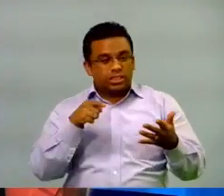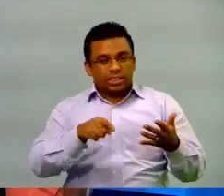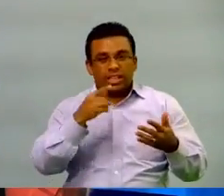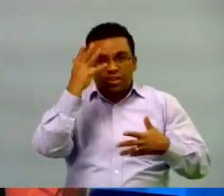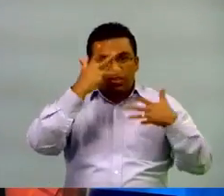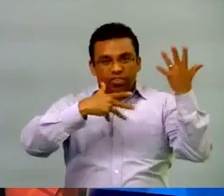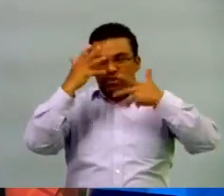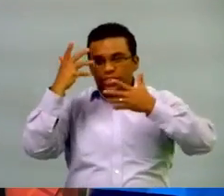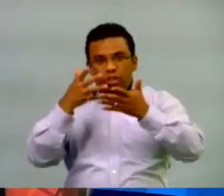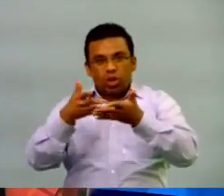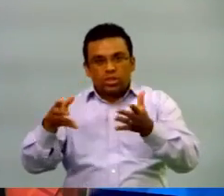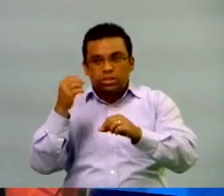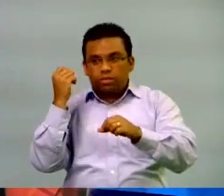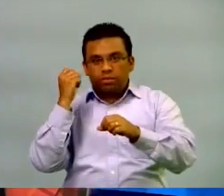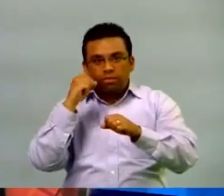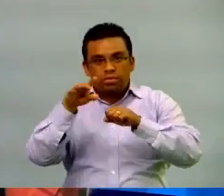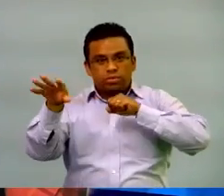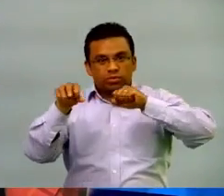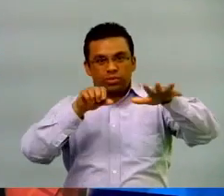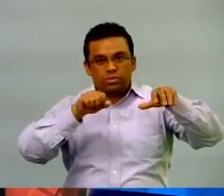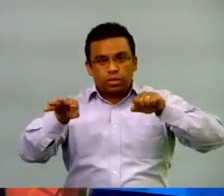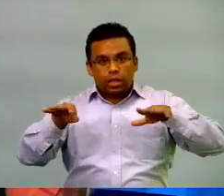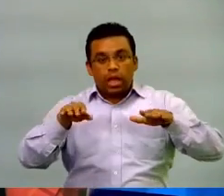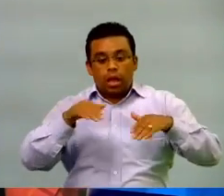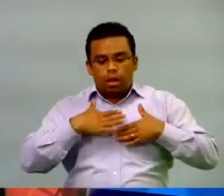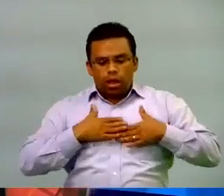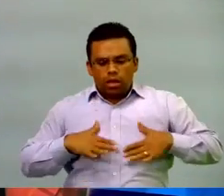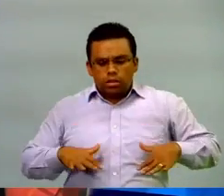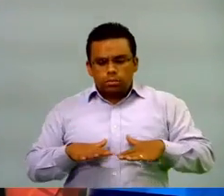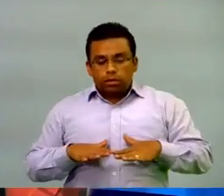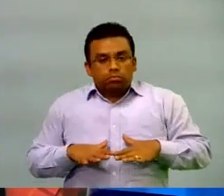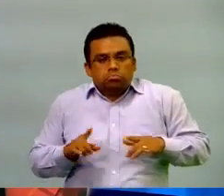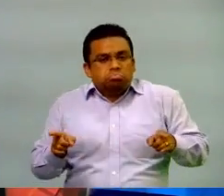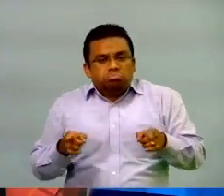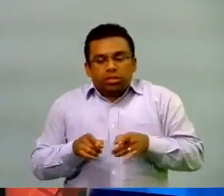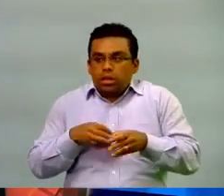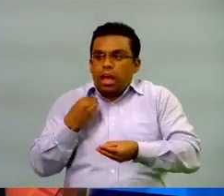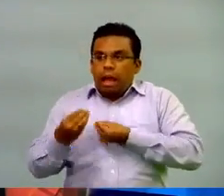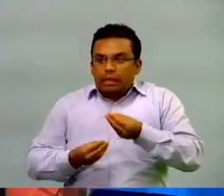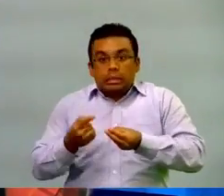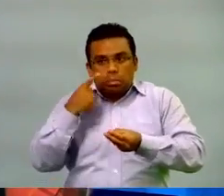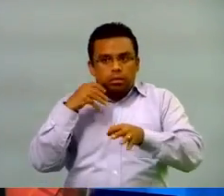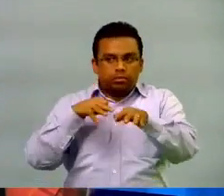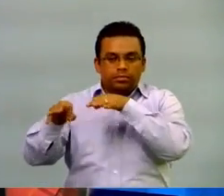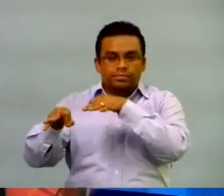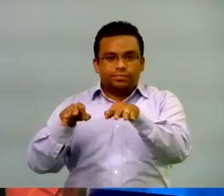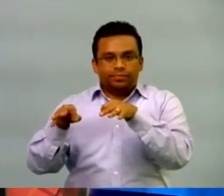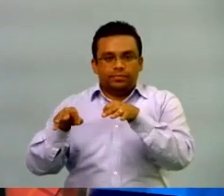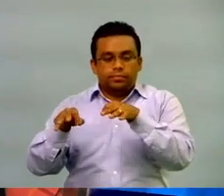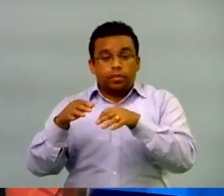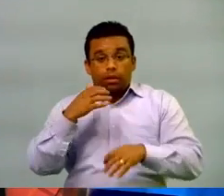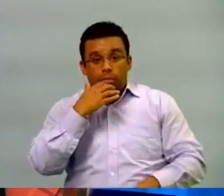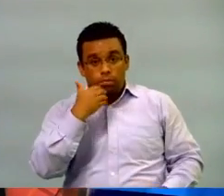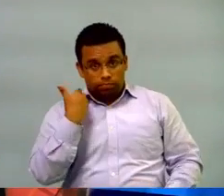contar con pequeños espacios qué se está haciendo. En el caso mío, por ejemplo, trabajamos con los niños de un semillero